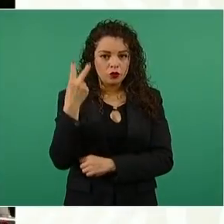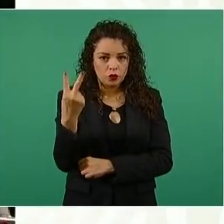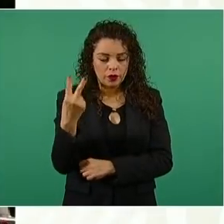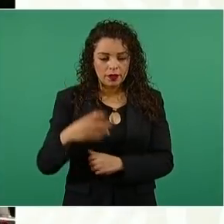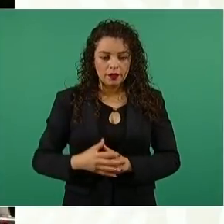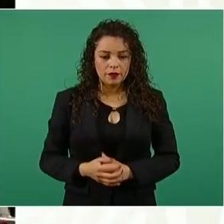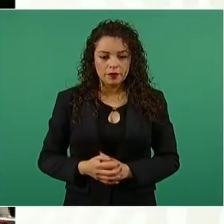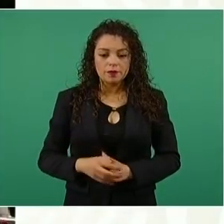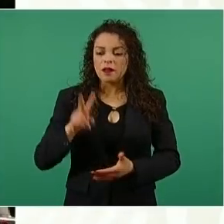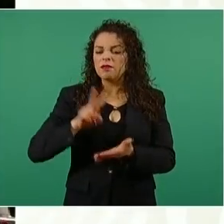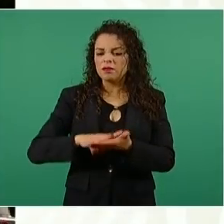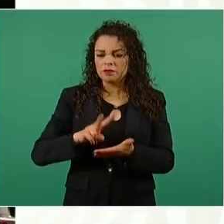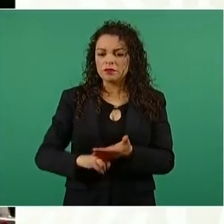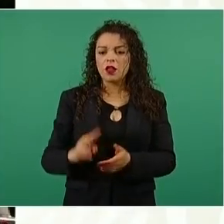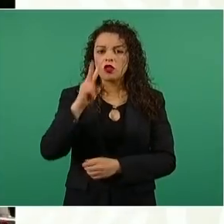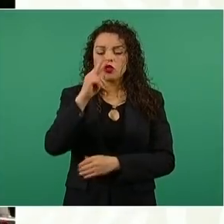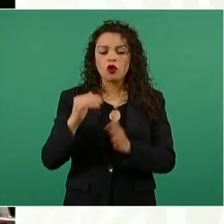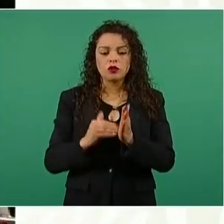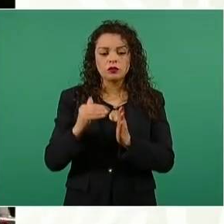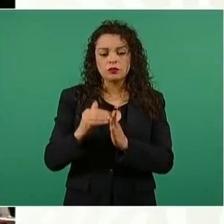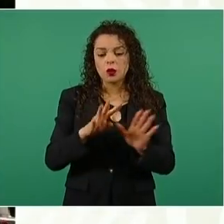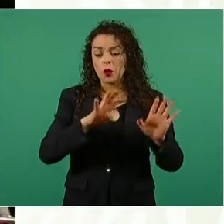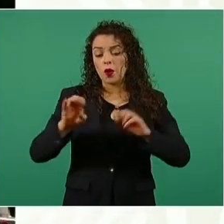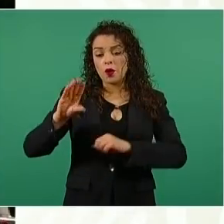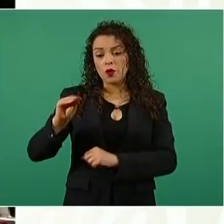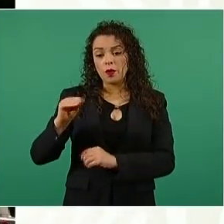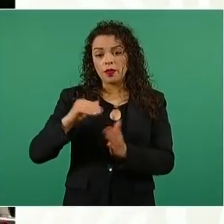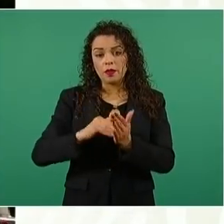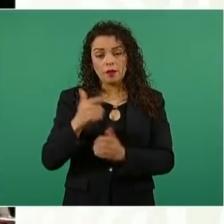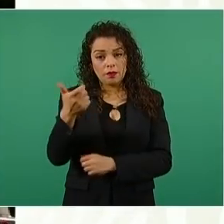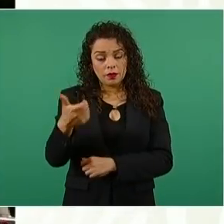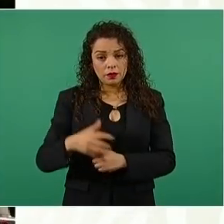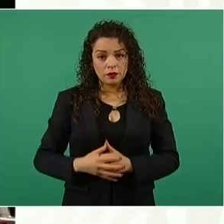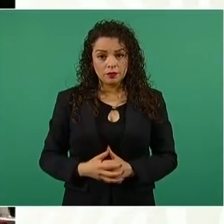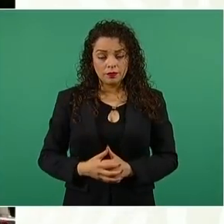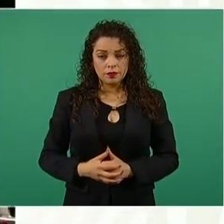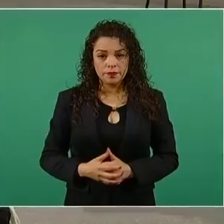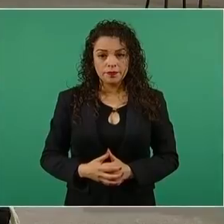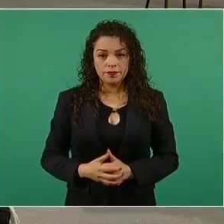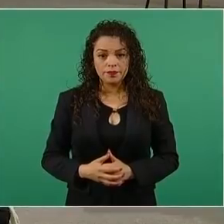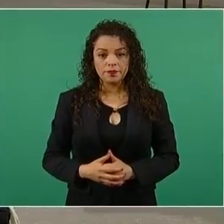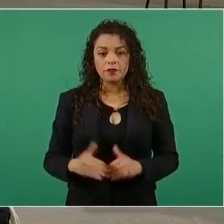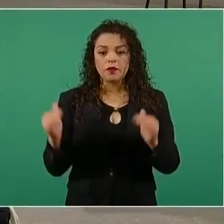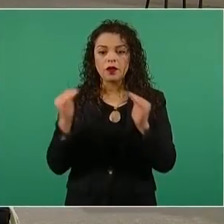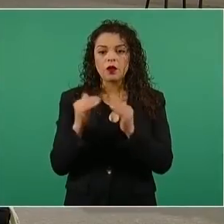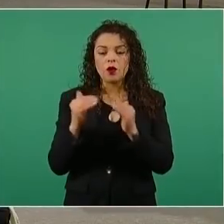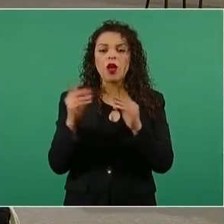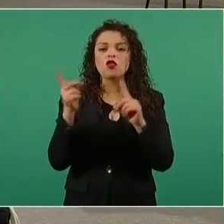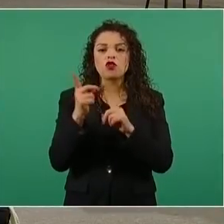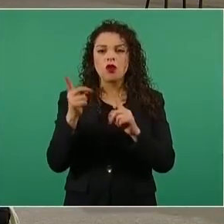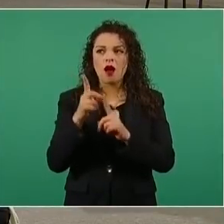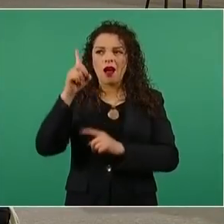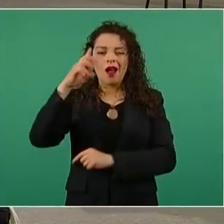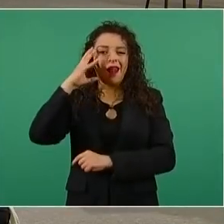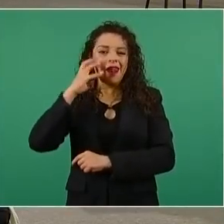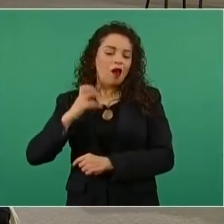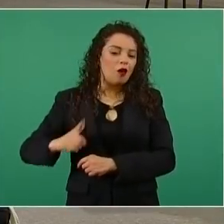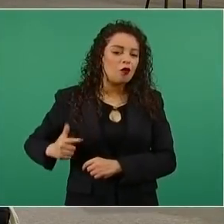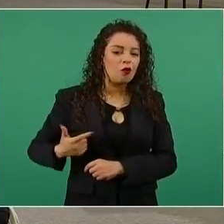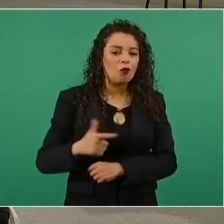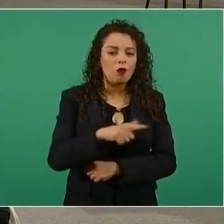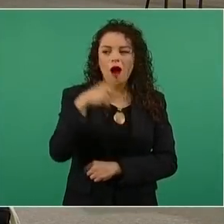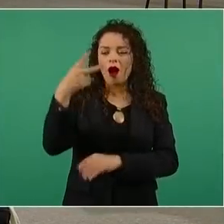y el valor es de 2.490.000 pesos. Una casa en León, Guanajuato, estilo colonial,